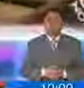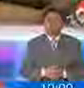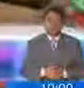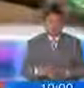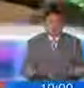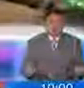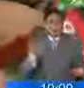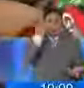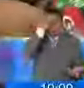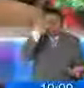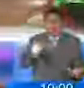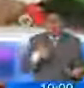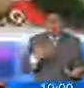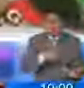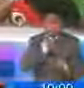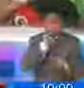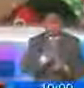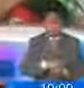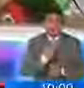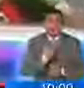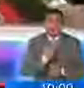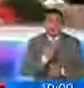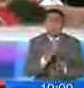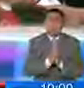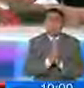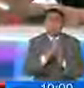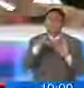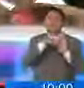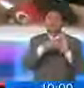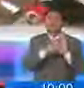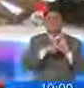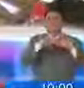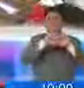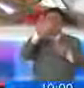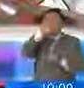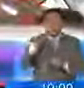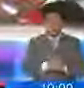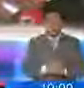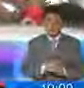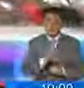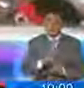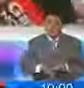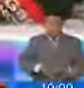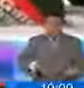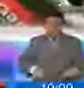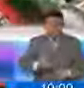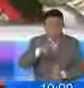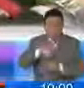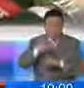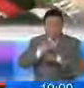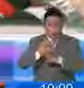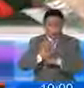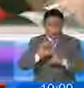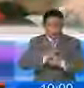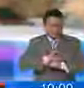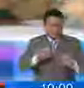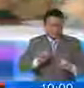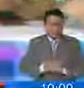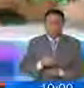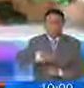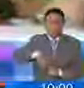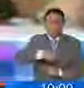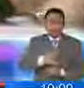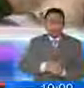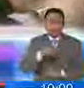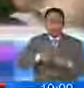les ofende. Aquí dice que queremos la lista de Odebrecht, que no queremos más corrupción en el Ecuador, una corrupción que ha sido